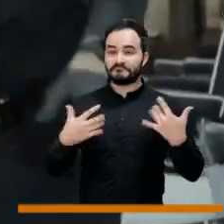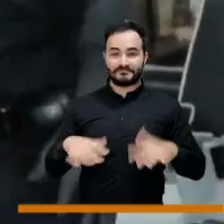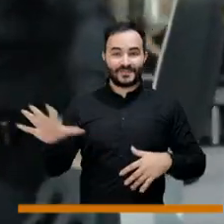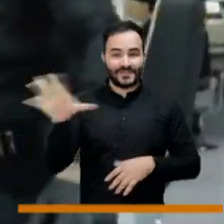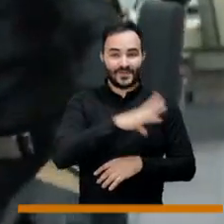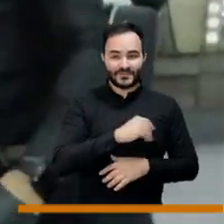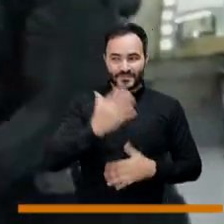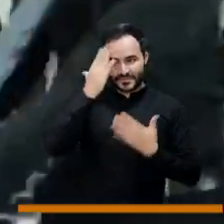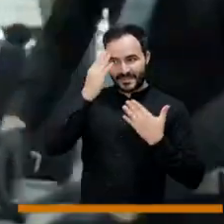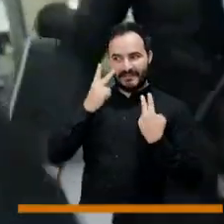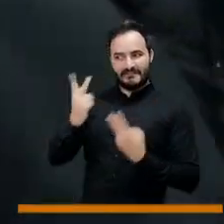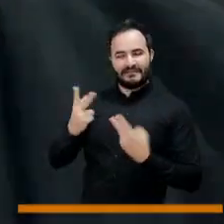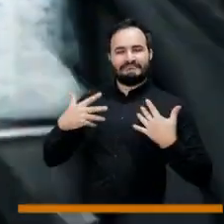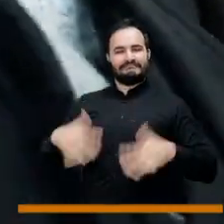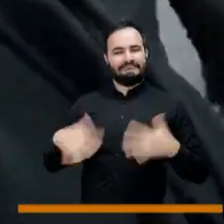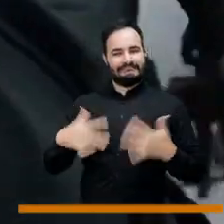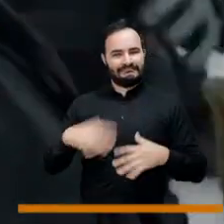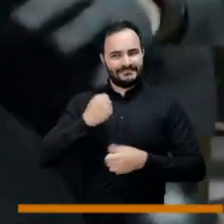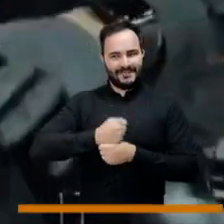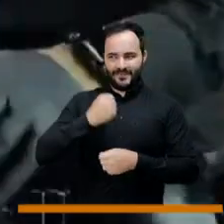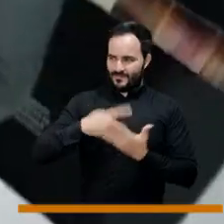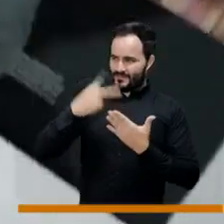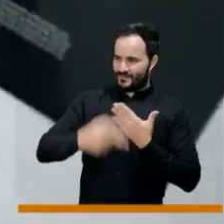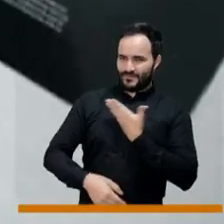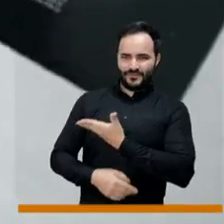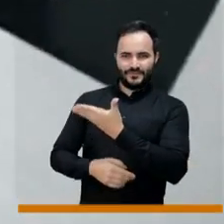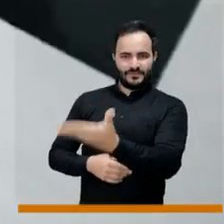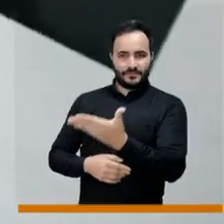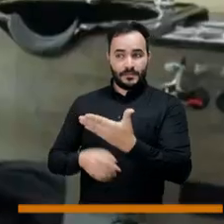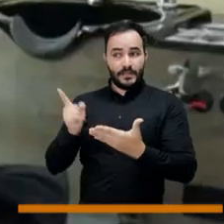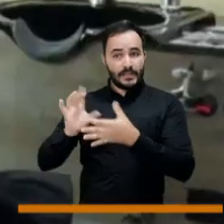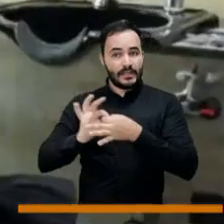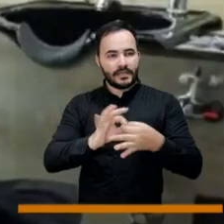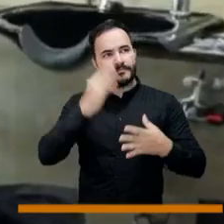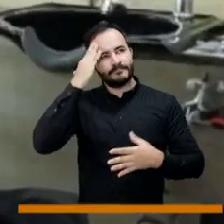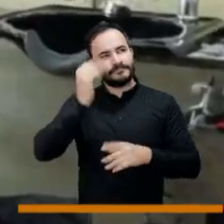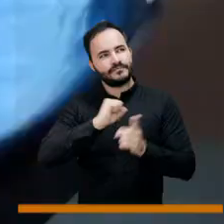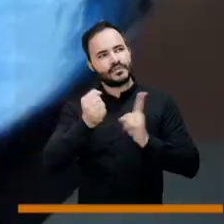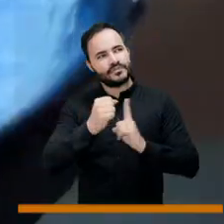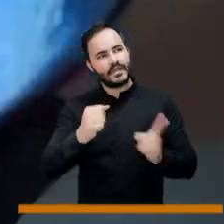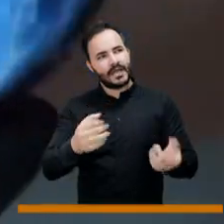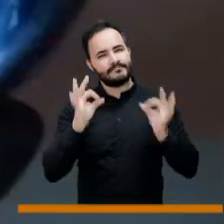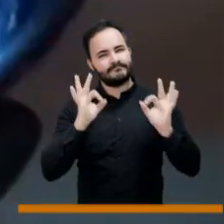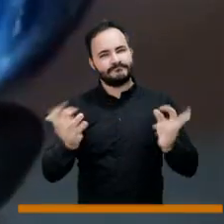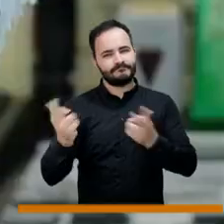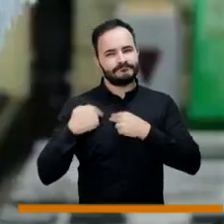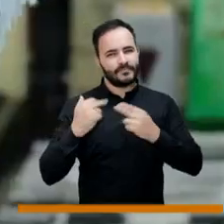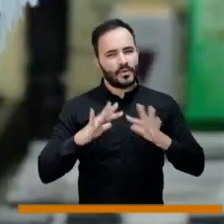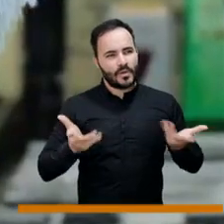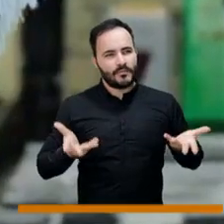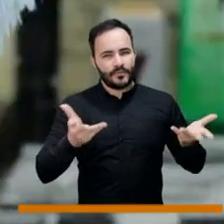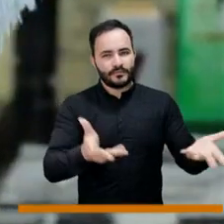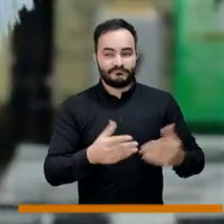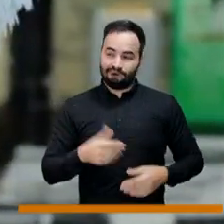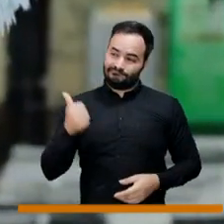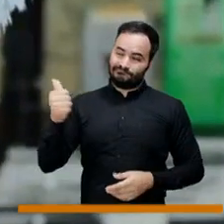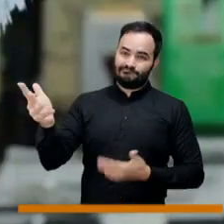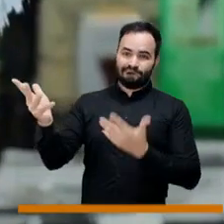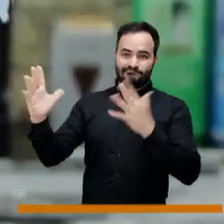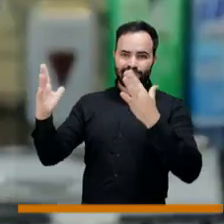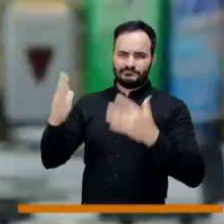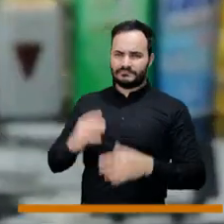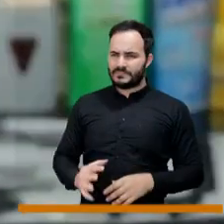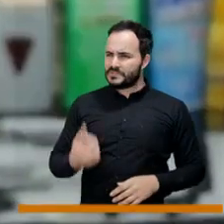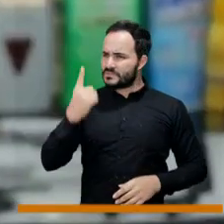proyectos que incluyen la responsabilidad social, la creación integral de ciudadanos que puedan también desempeñarse,